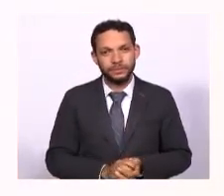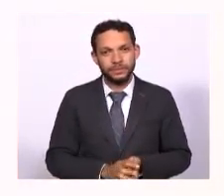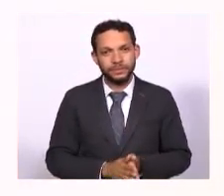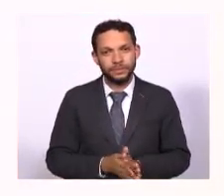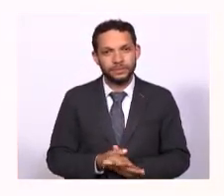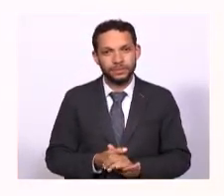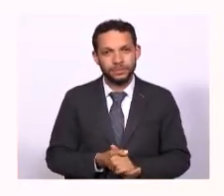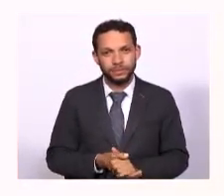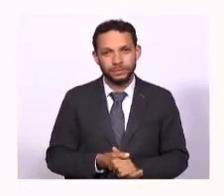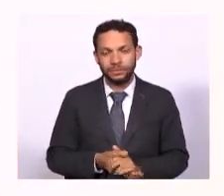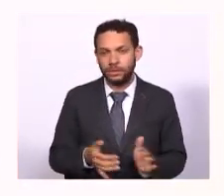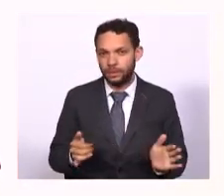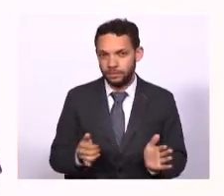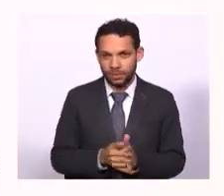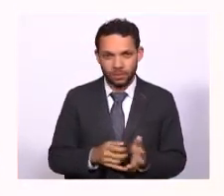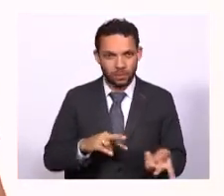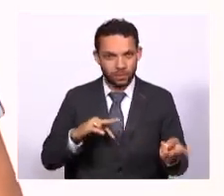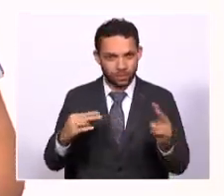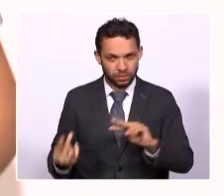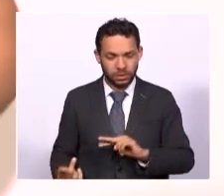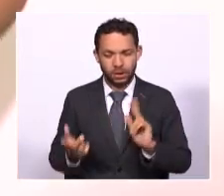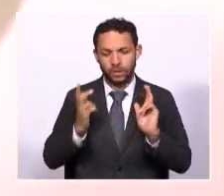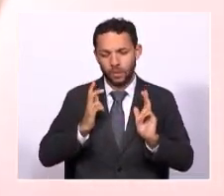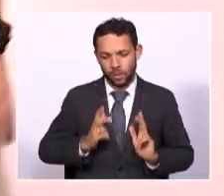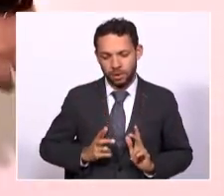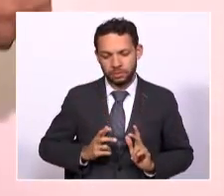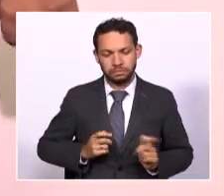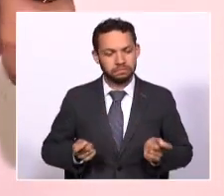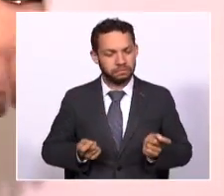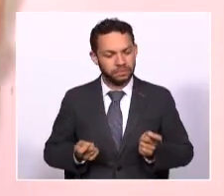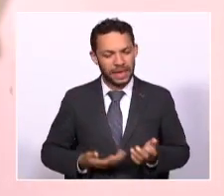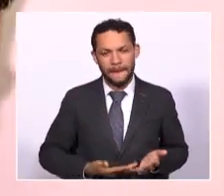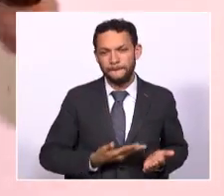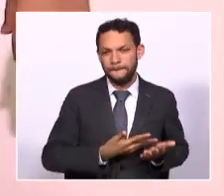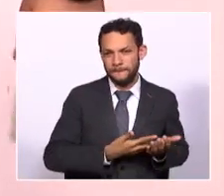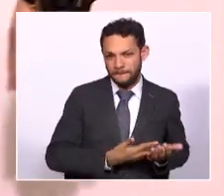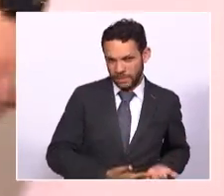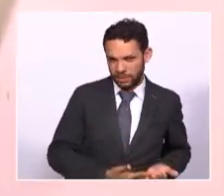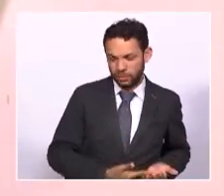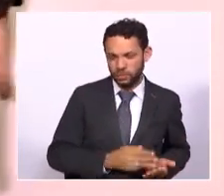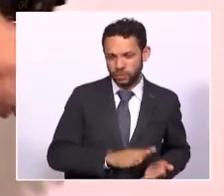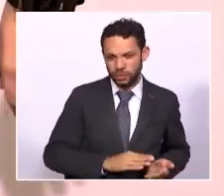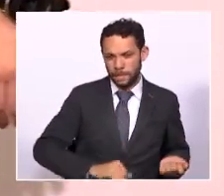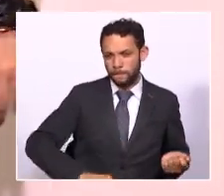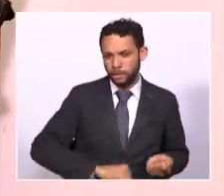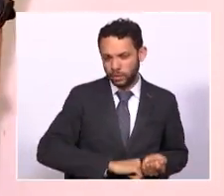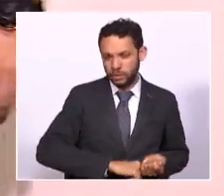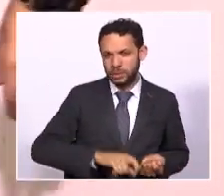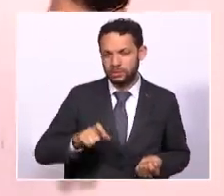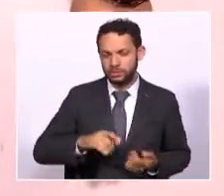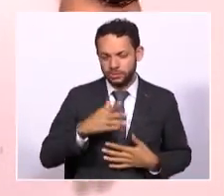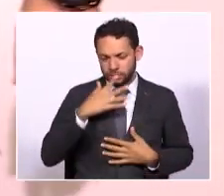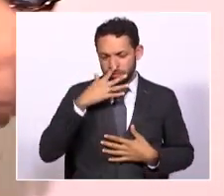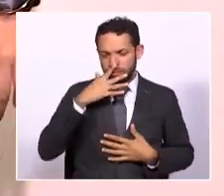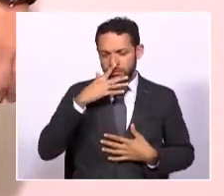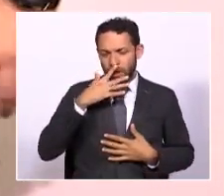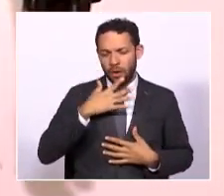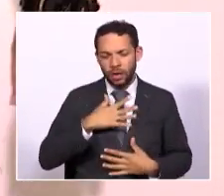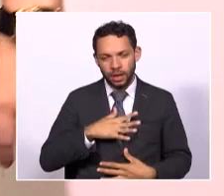Esto mismo lo hacemos al otro lado. Descarga el peso, inhala, exhala.